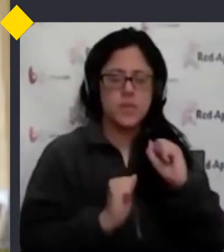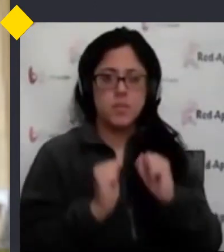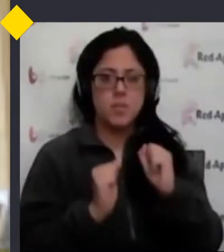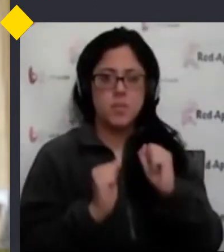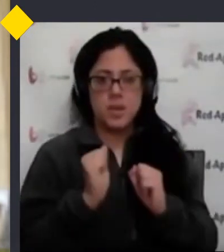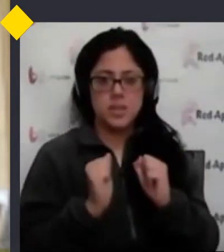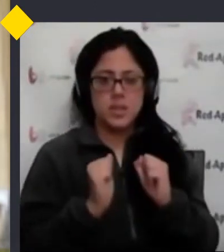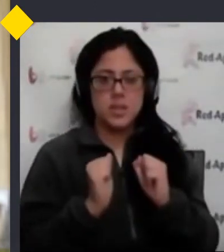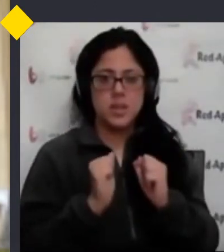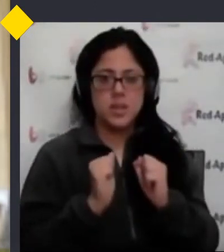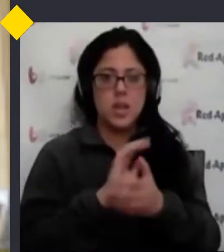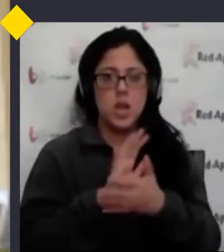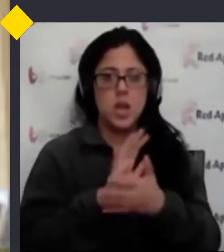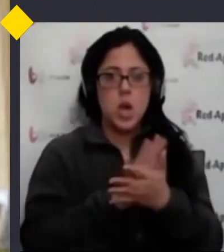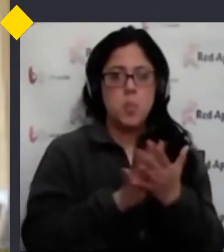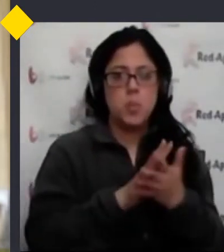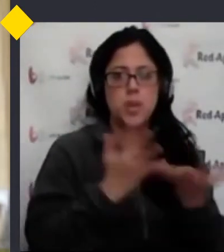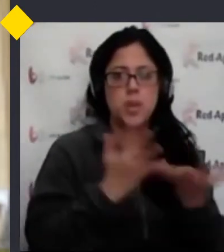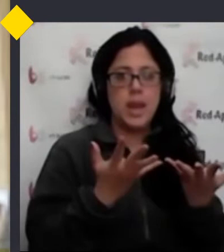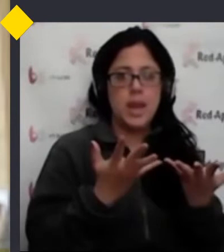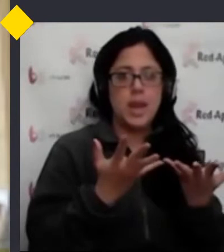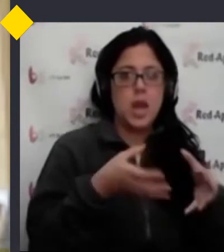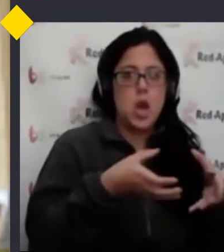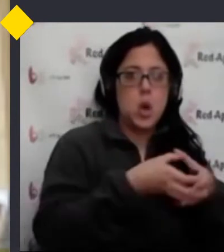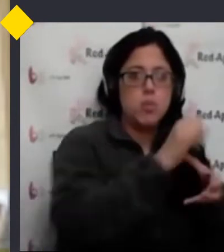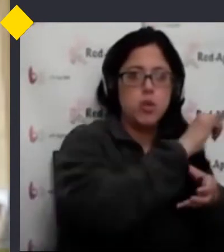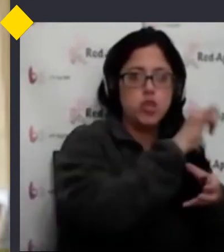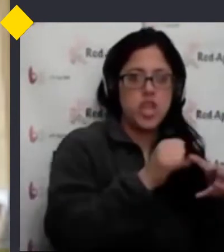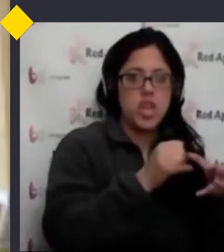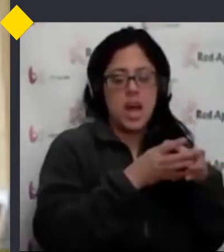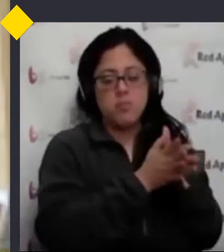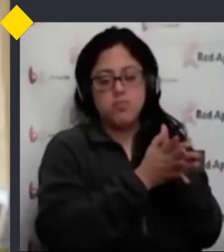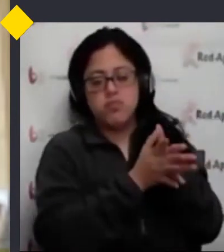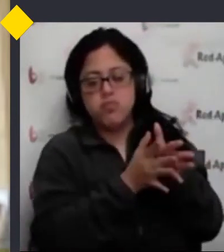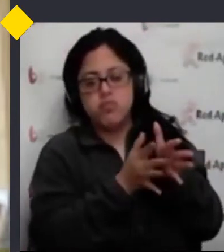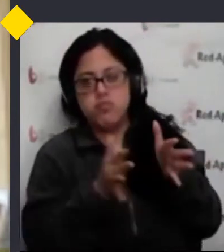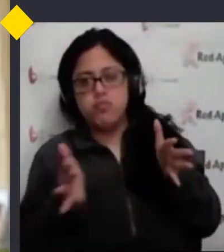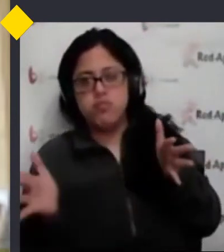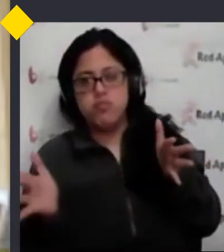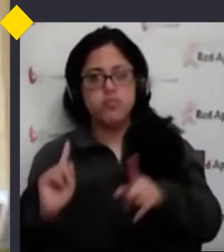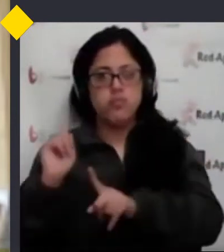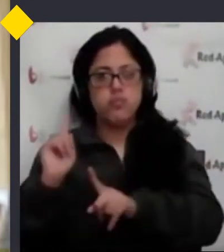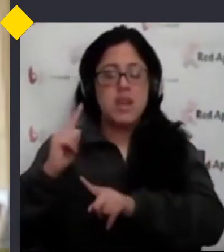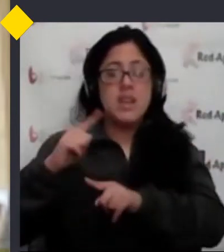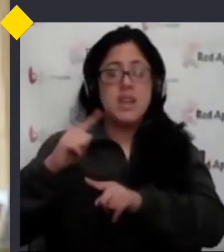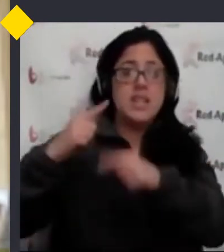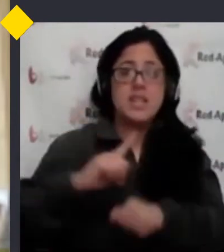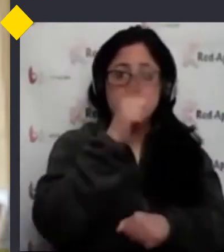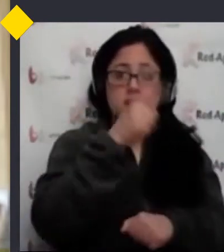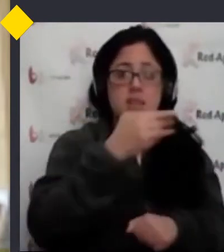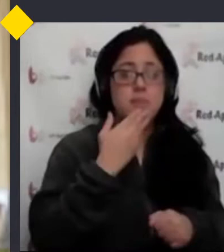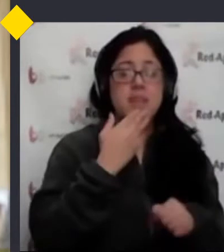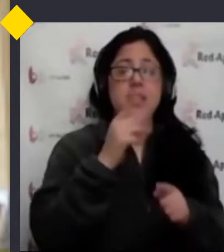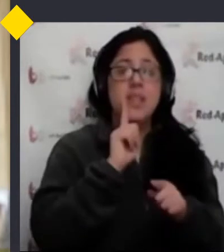desde la generación Z hasta la generación tradicional, y tenemos de hecho cerca de 2.000 personas mayores de 60 años. Durante